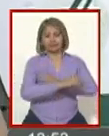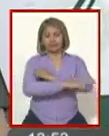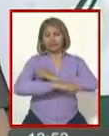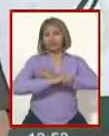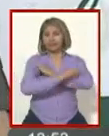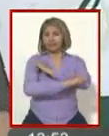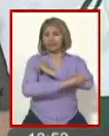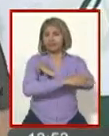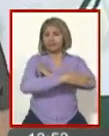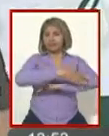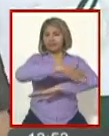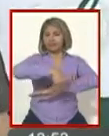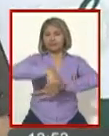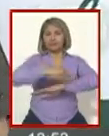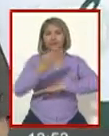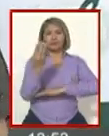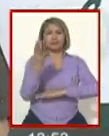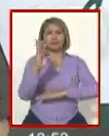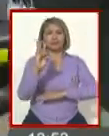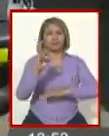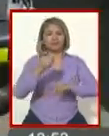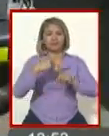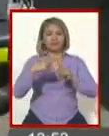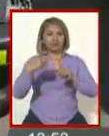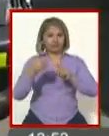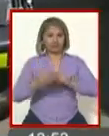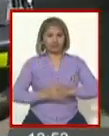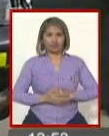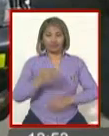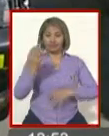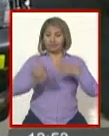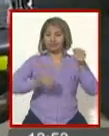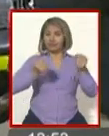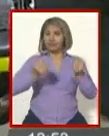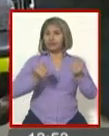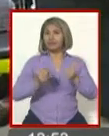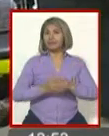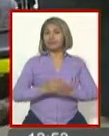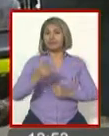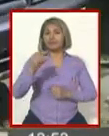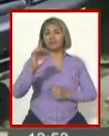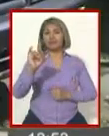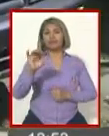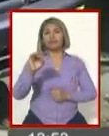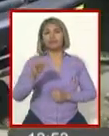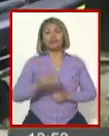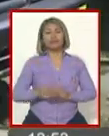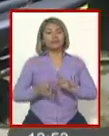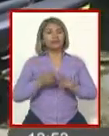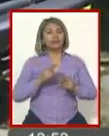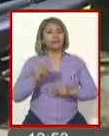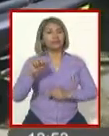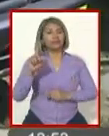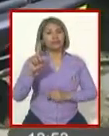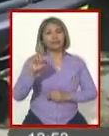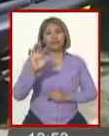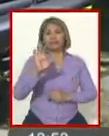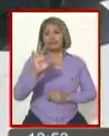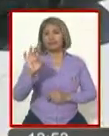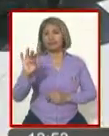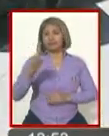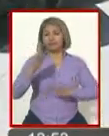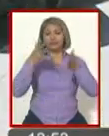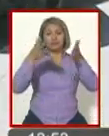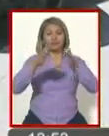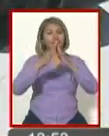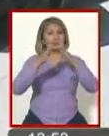doble vía La Guardia, radial 17 y medio, un vehículo, una vagoneta Toyota modelo 1998, la dejaron